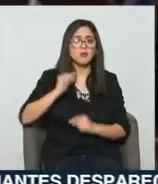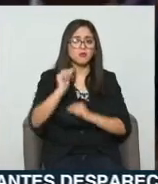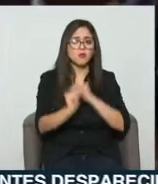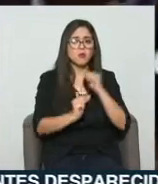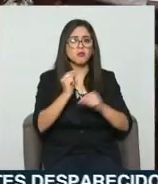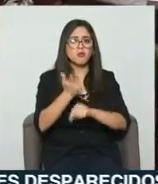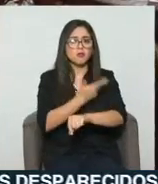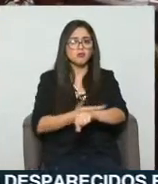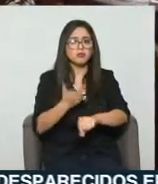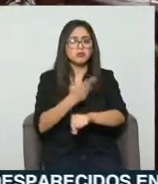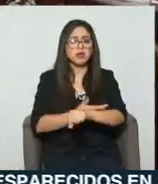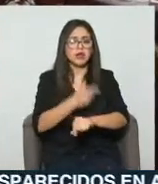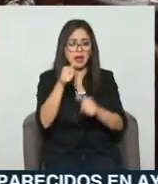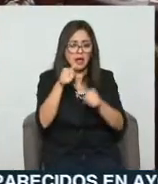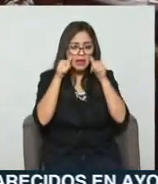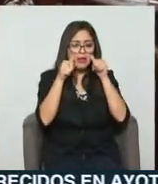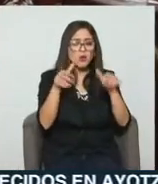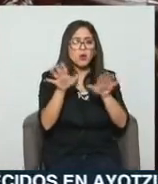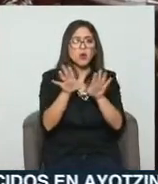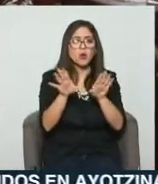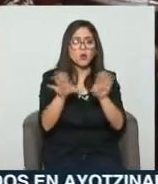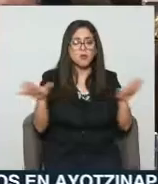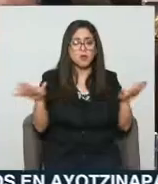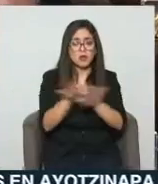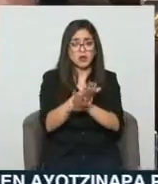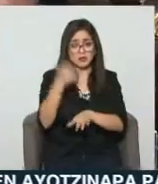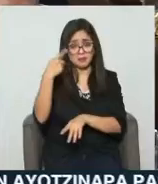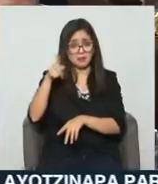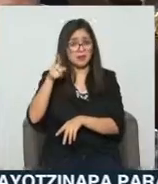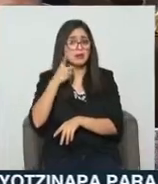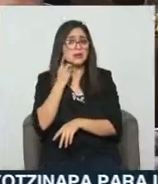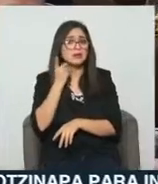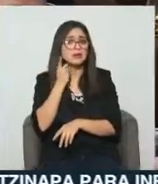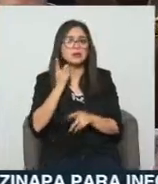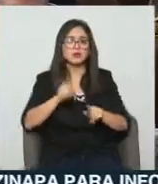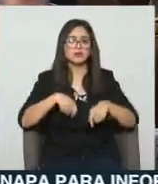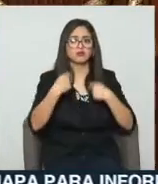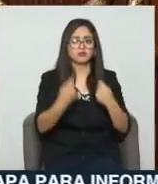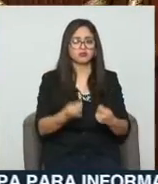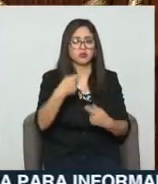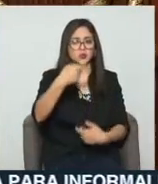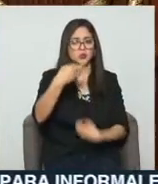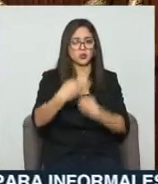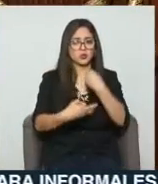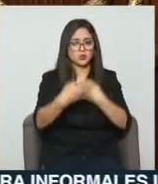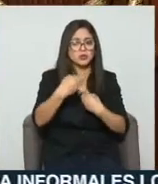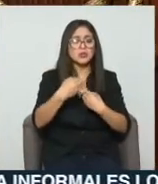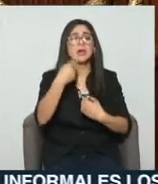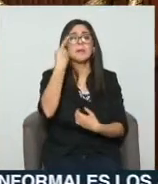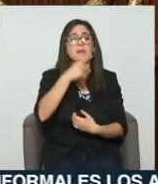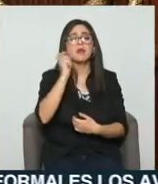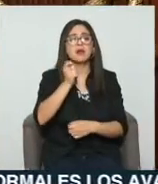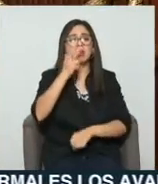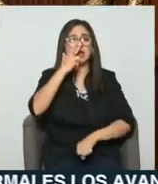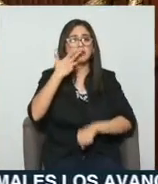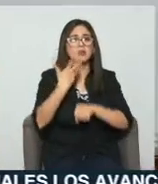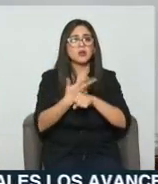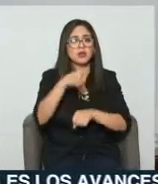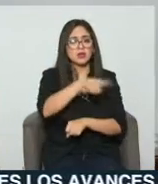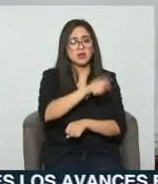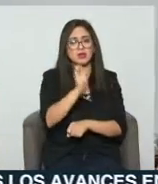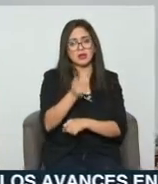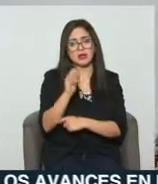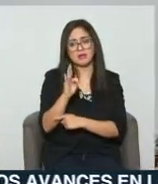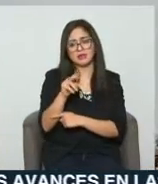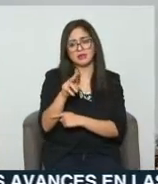se va transformando. Agregó que desde el Congreso seguirán el trabajo en materia de Procuración de Justicia, aunque la responsabilidad cae en el terreno de la Fiscalía,